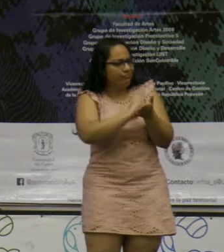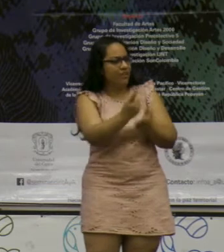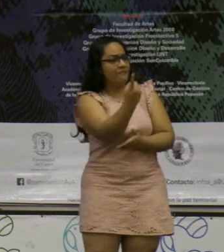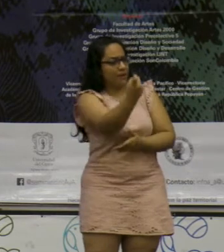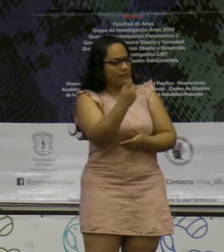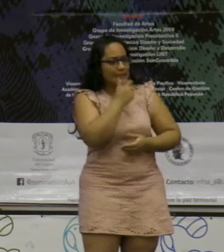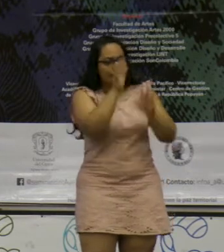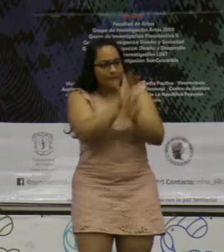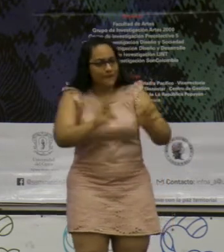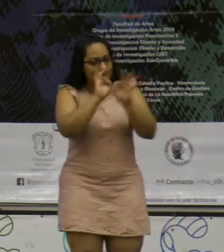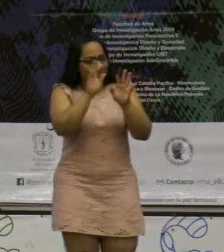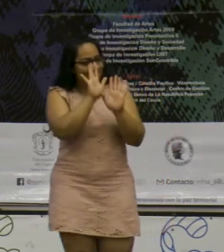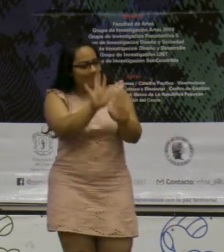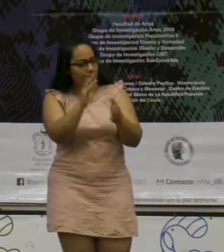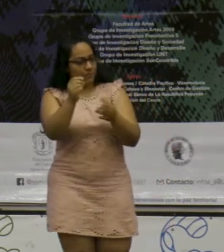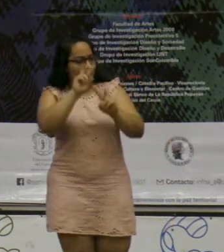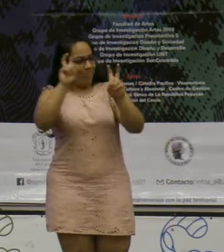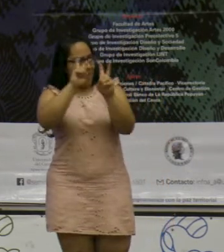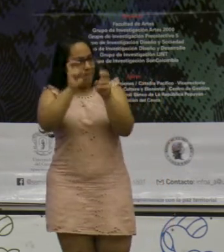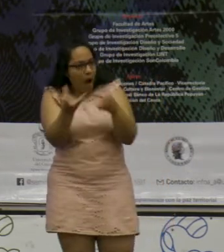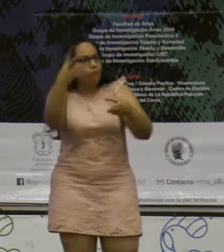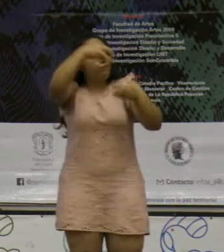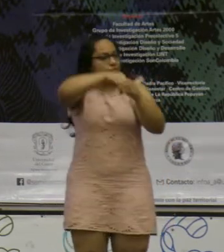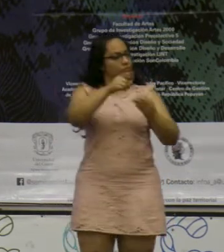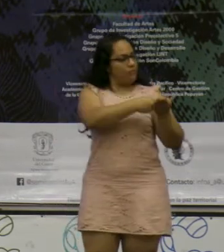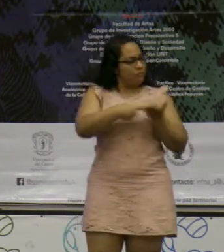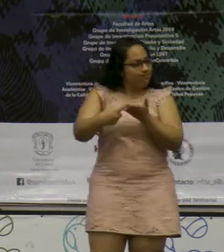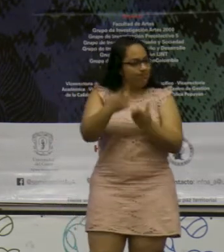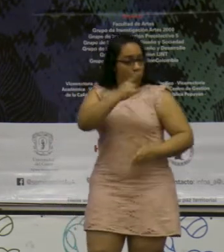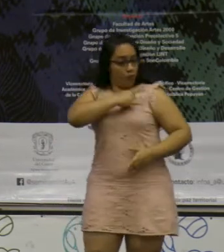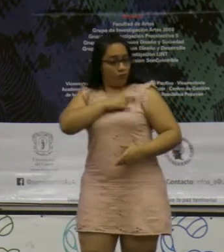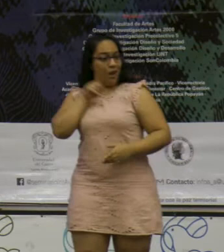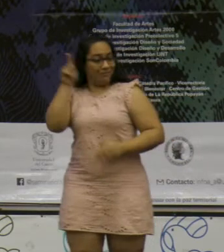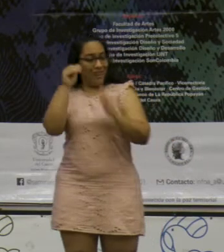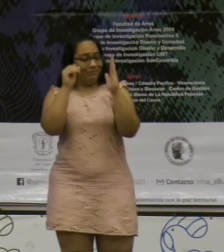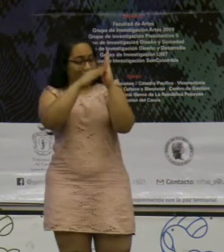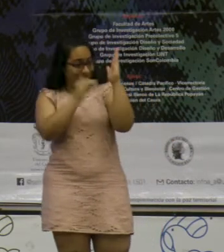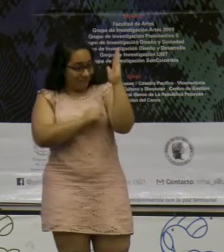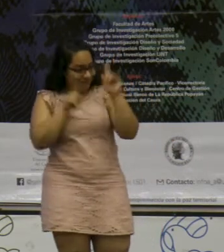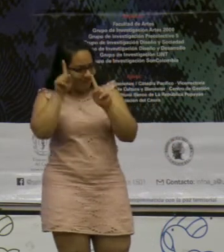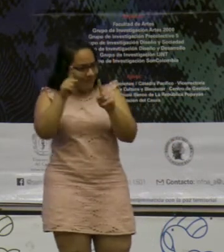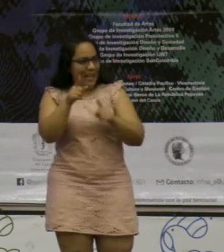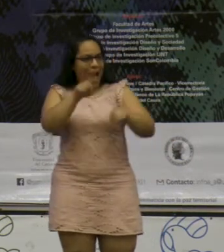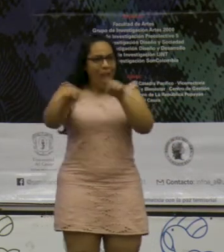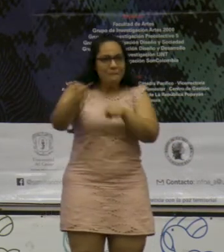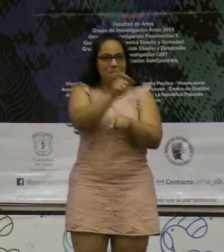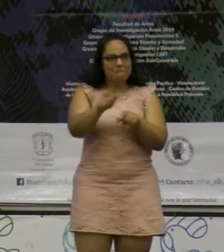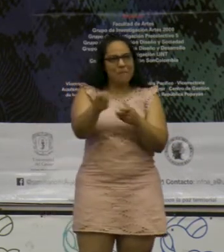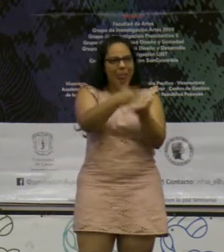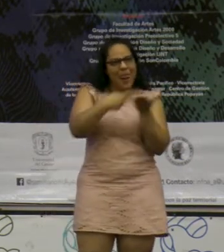es muy relevante que el tema entre en ese ámbito de discusión. En la universidad tenemos discusiones entre pendejas e